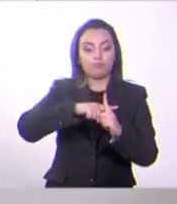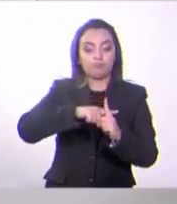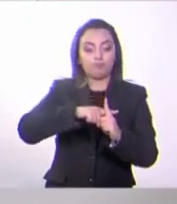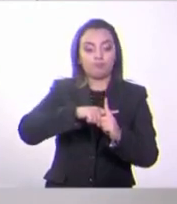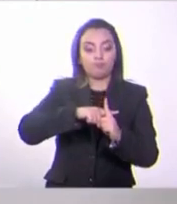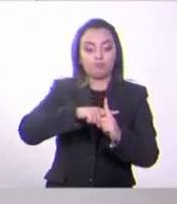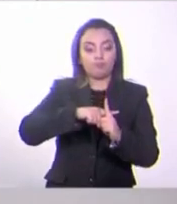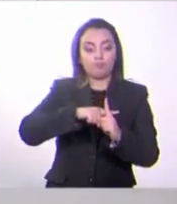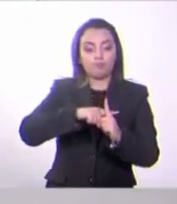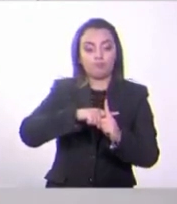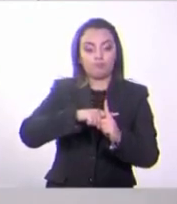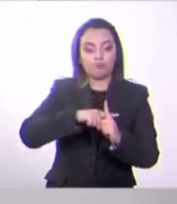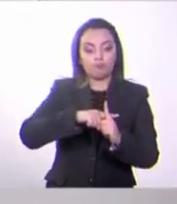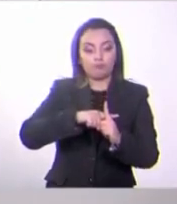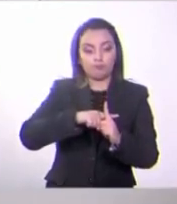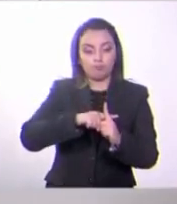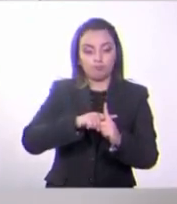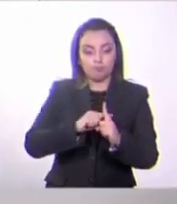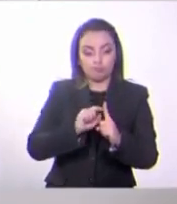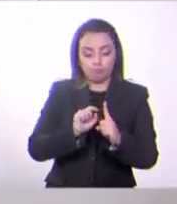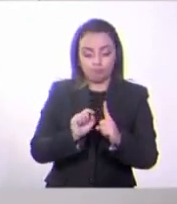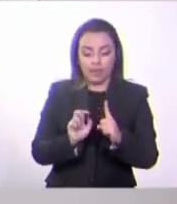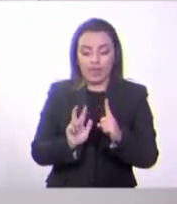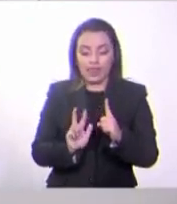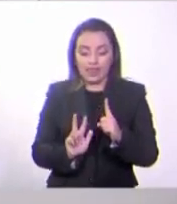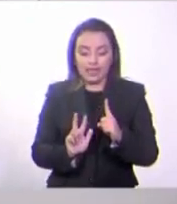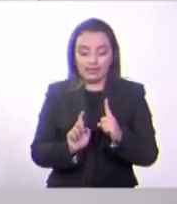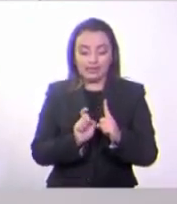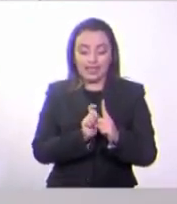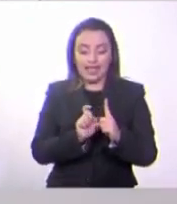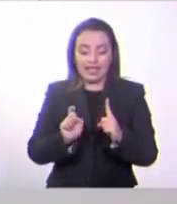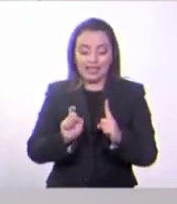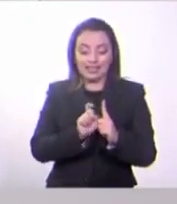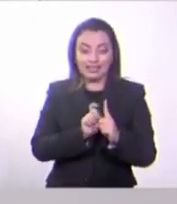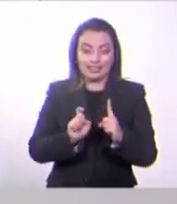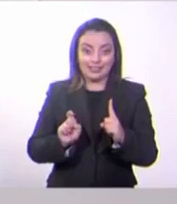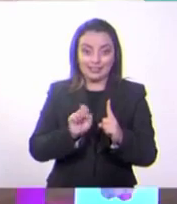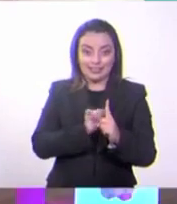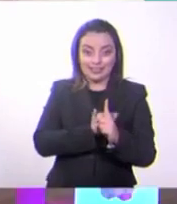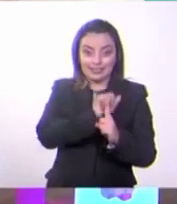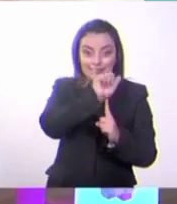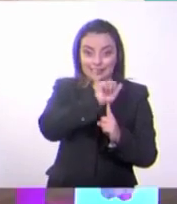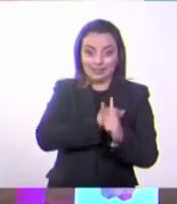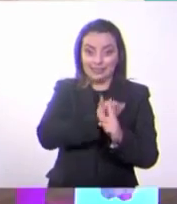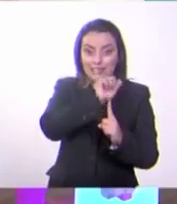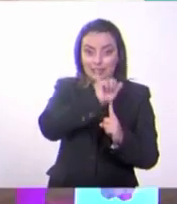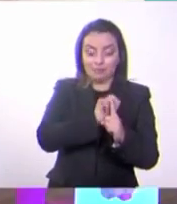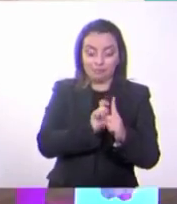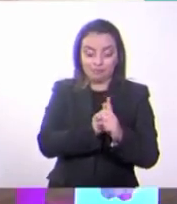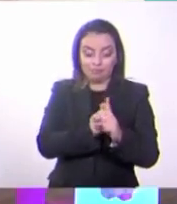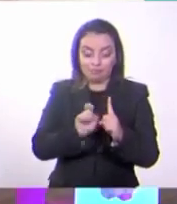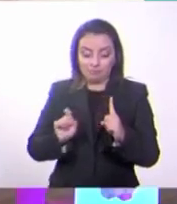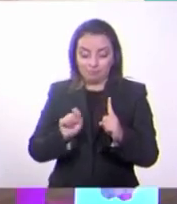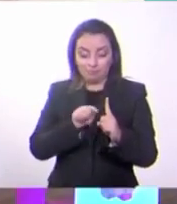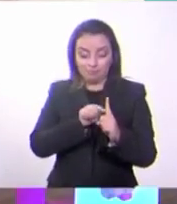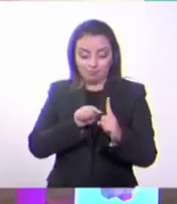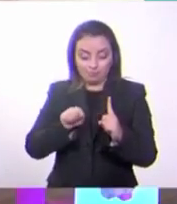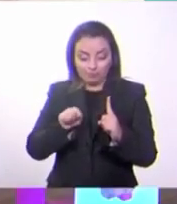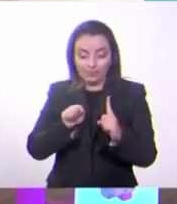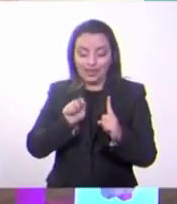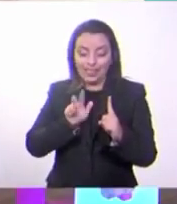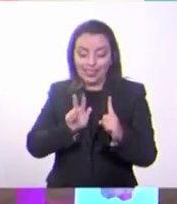¿verdad? Para x igual a 3, signo 4. Me queda claro. Muy bien. ¿Será que en